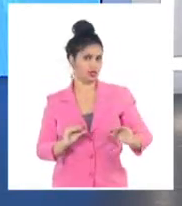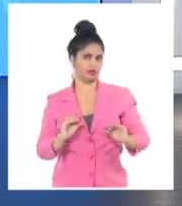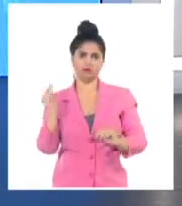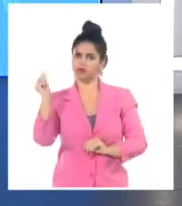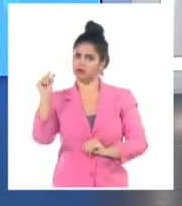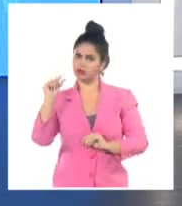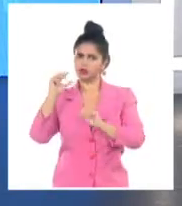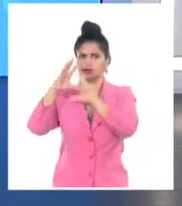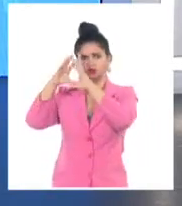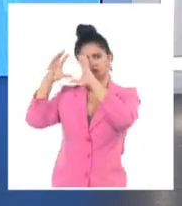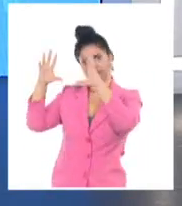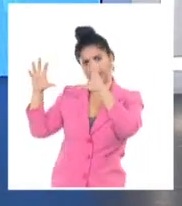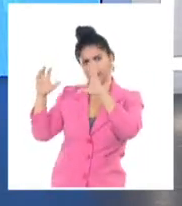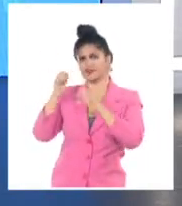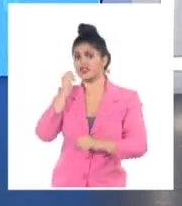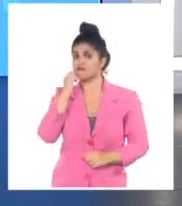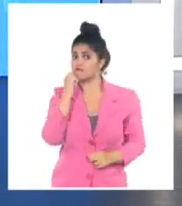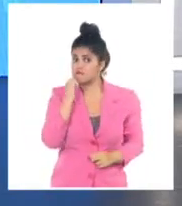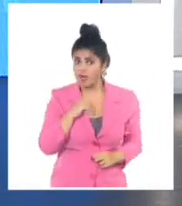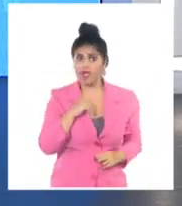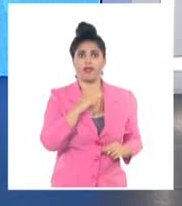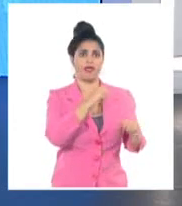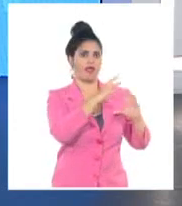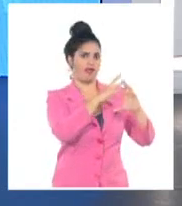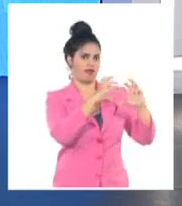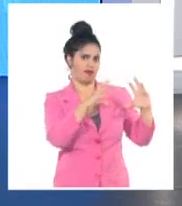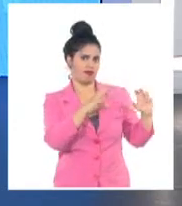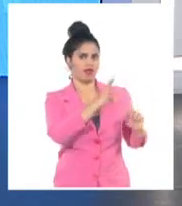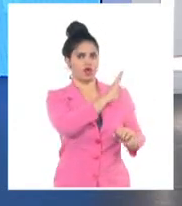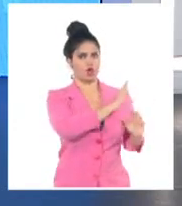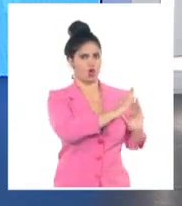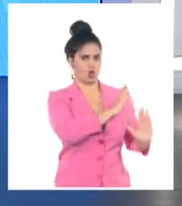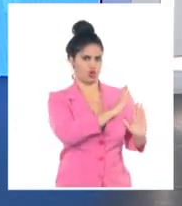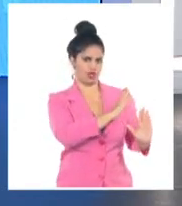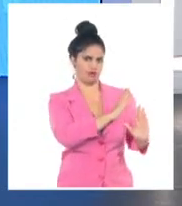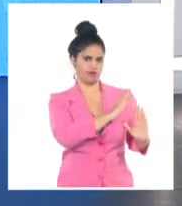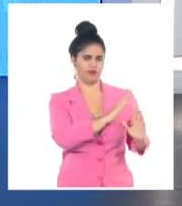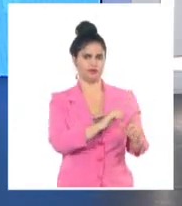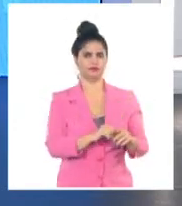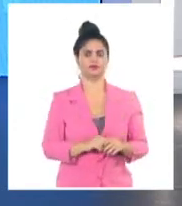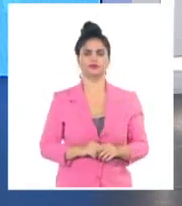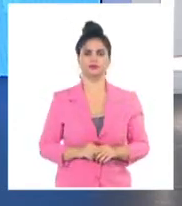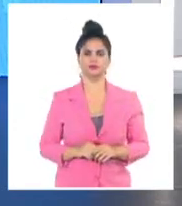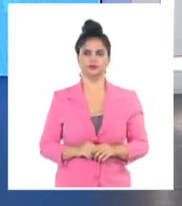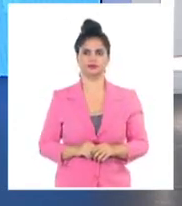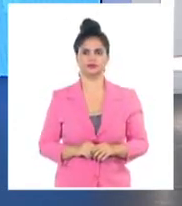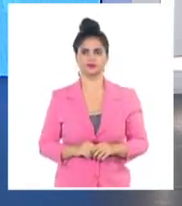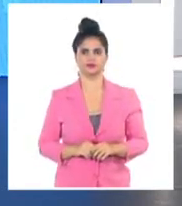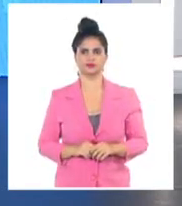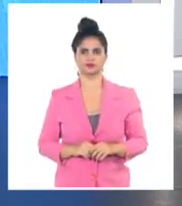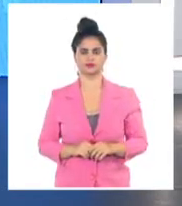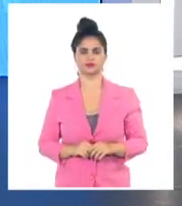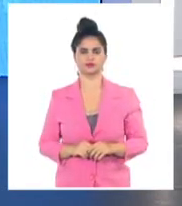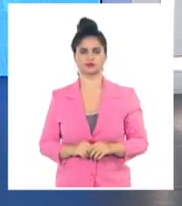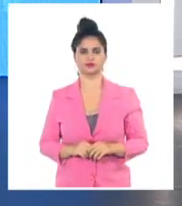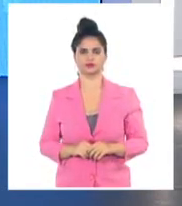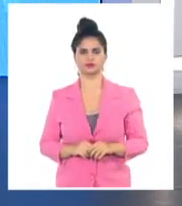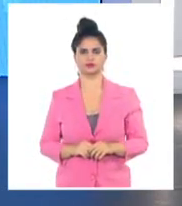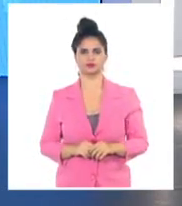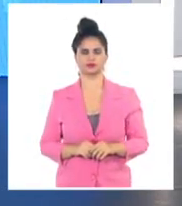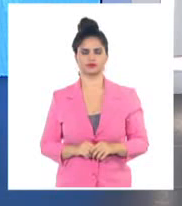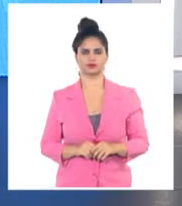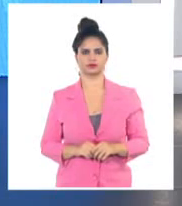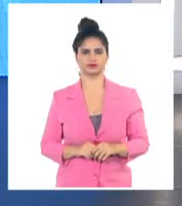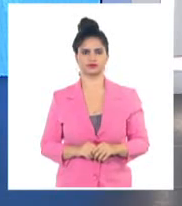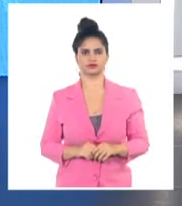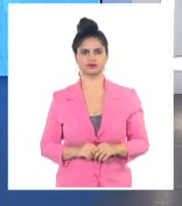nublados parciales en zonas de la región central, y persistirá todavía alguna nubosidad, pero hacia el extremo oriental del país, donde todavía puede ocurrir algún chubasco muy aislado